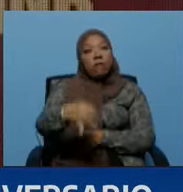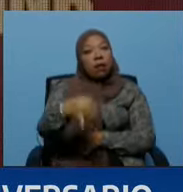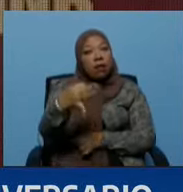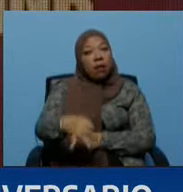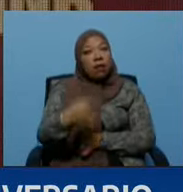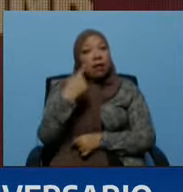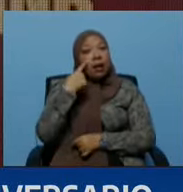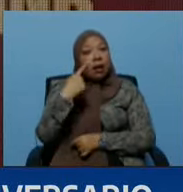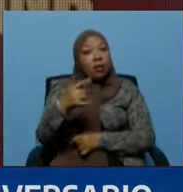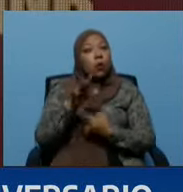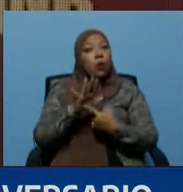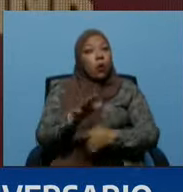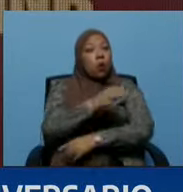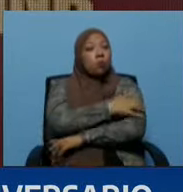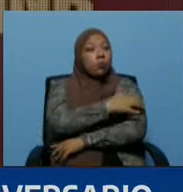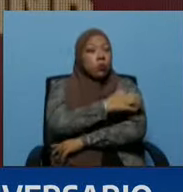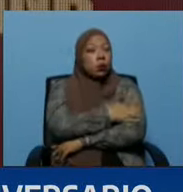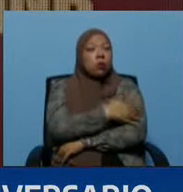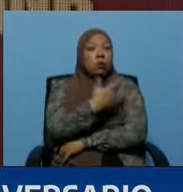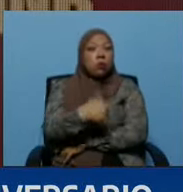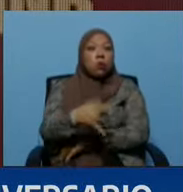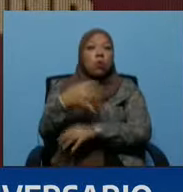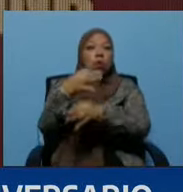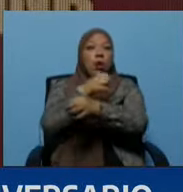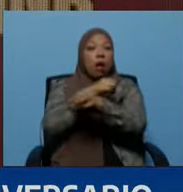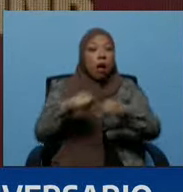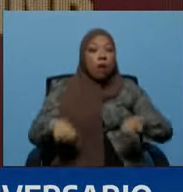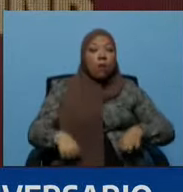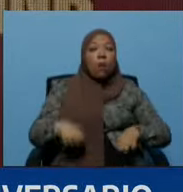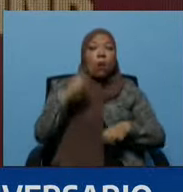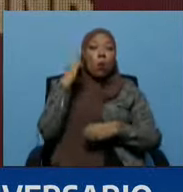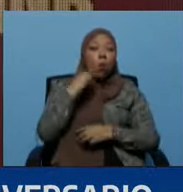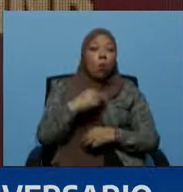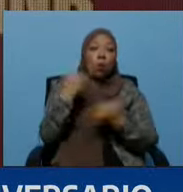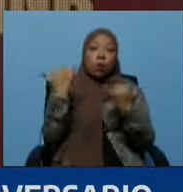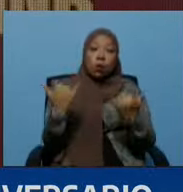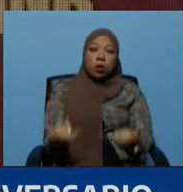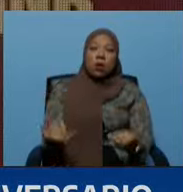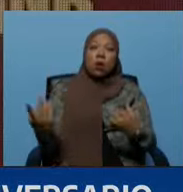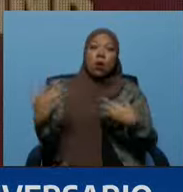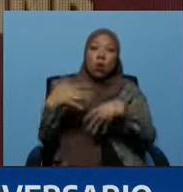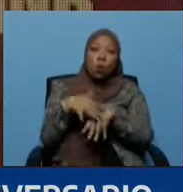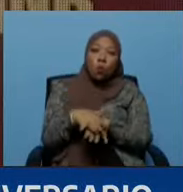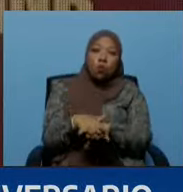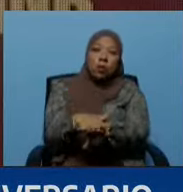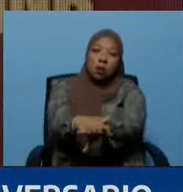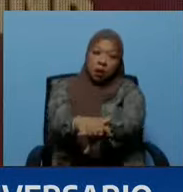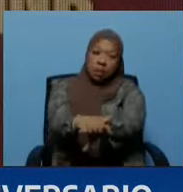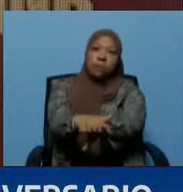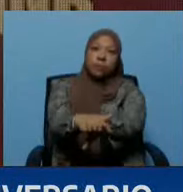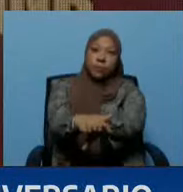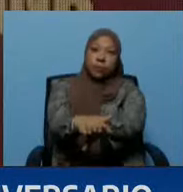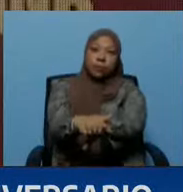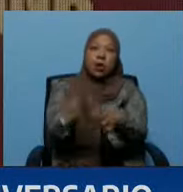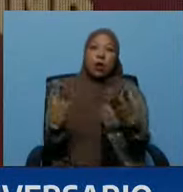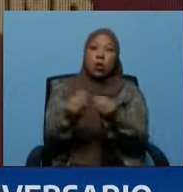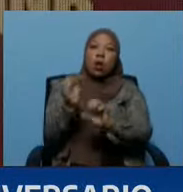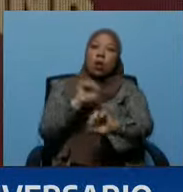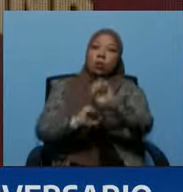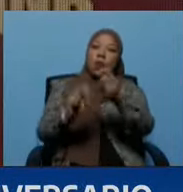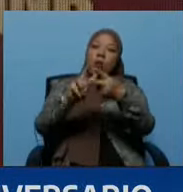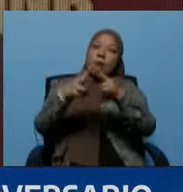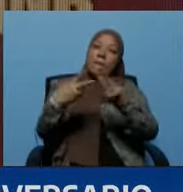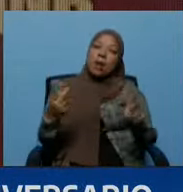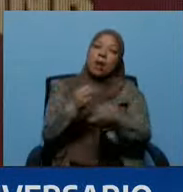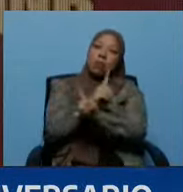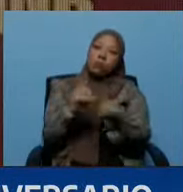rostro, les puedo decir, la Fuerza Armada Nacional Bolivariana está cohesionada, unida y en combate por la paz,